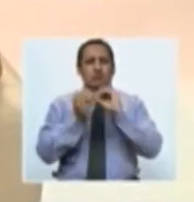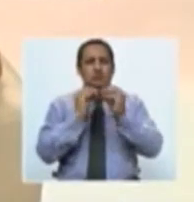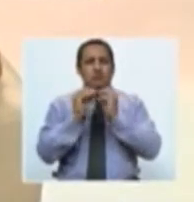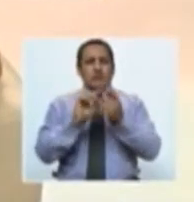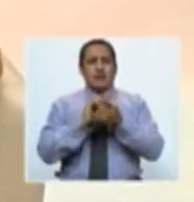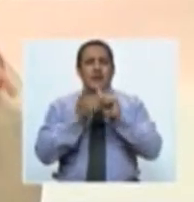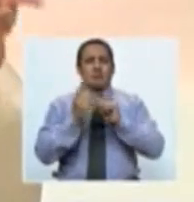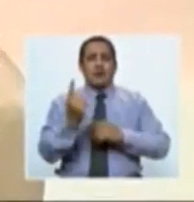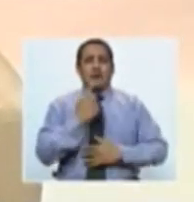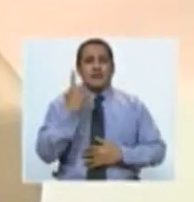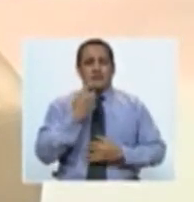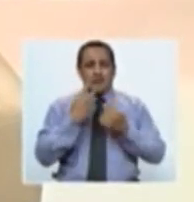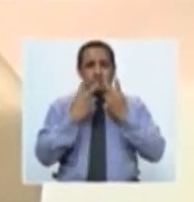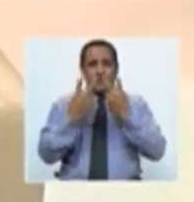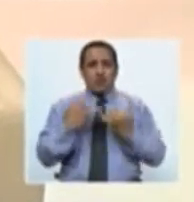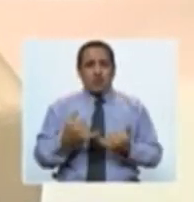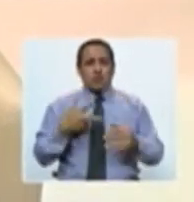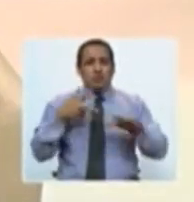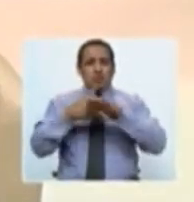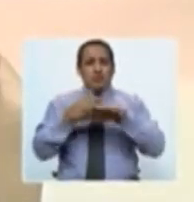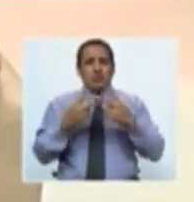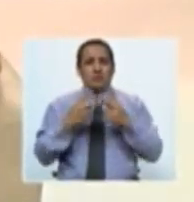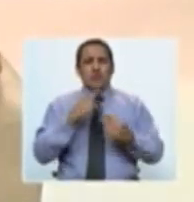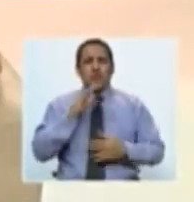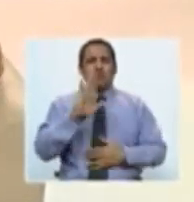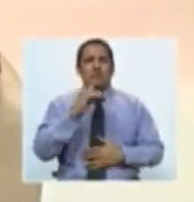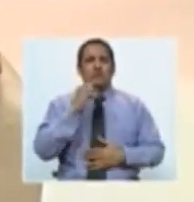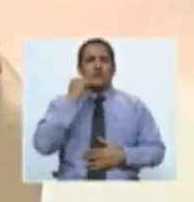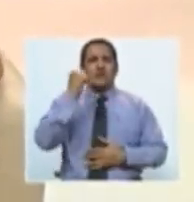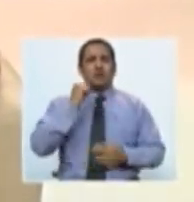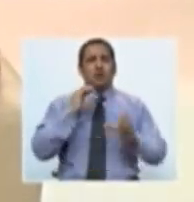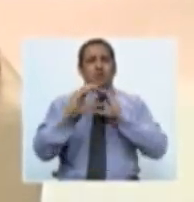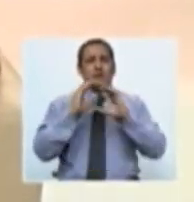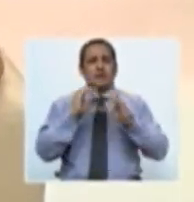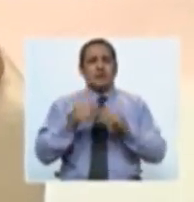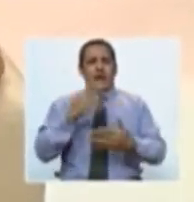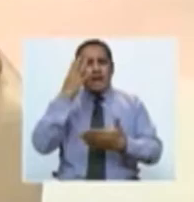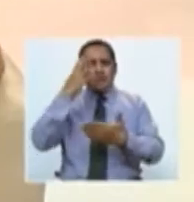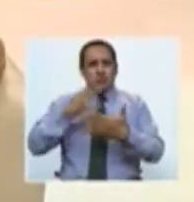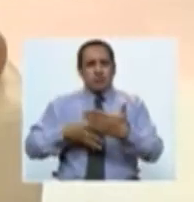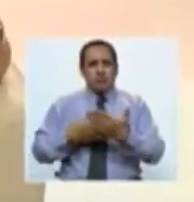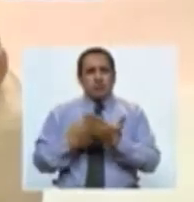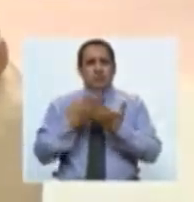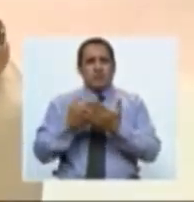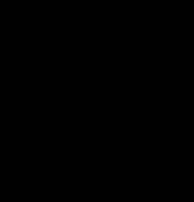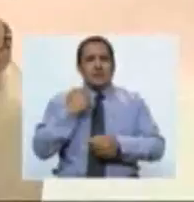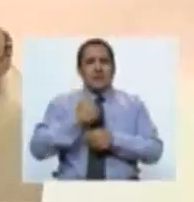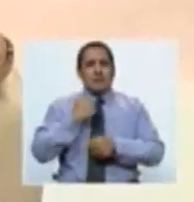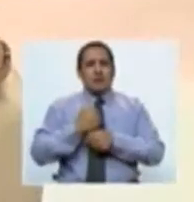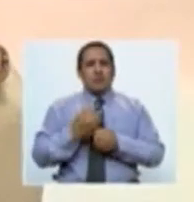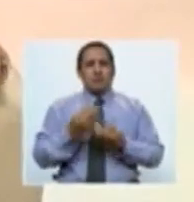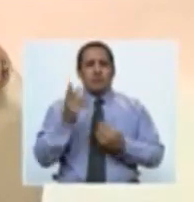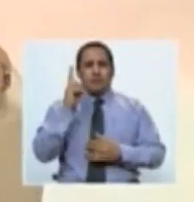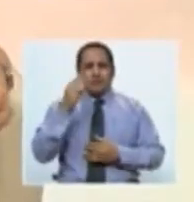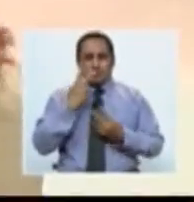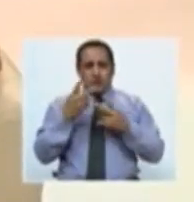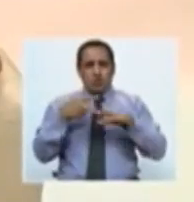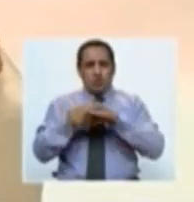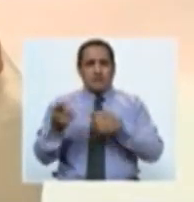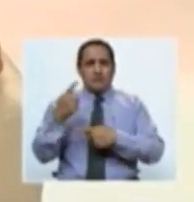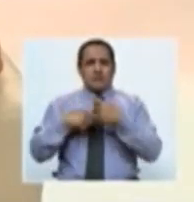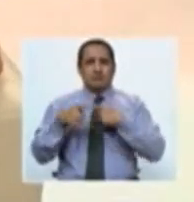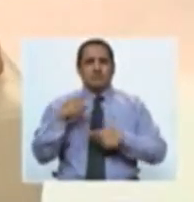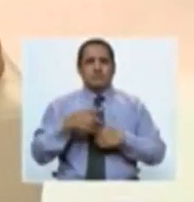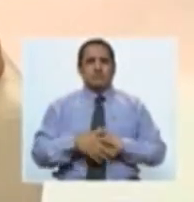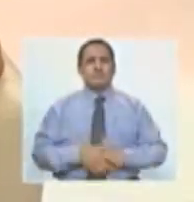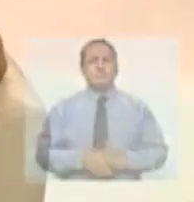de reforma magisterial. Nos vamos a ir a la pausa, pero vamos a volver rapidito en Tus Derechos para conversar de la evaluación del desempeño a los maestros. Pausa